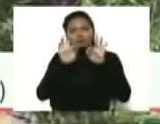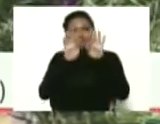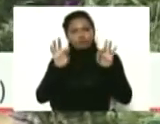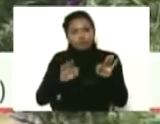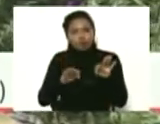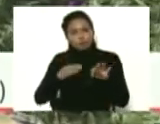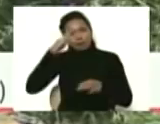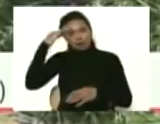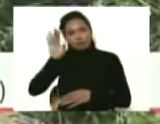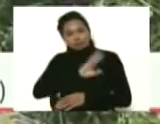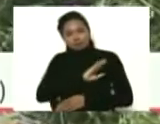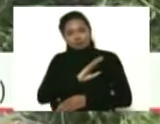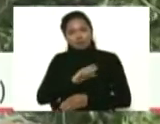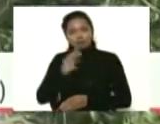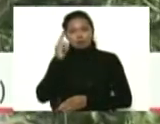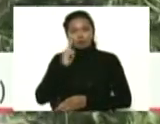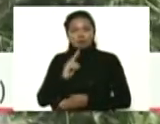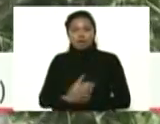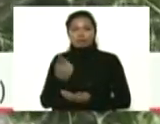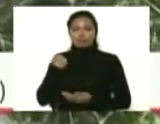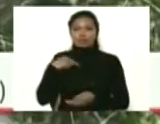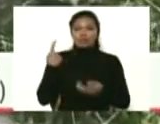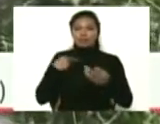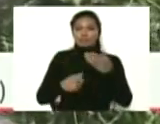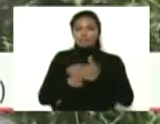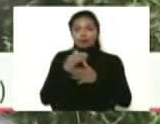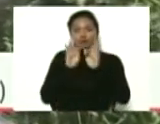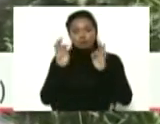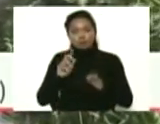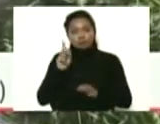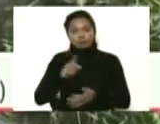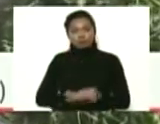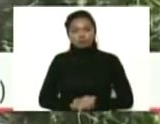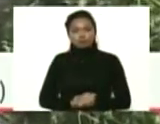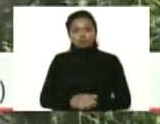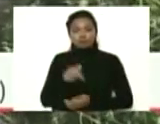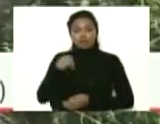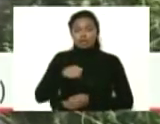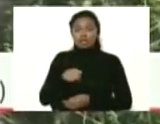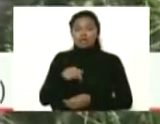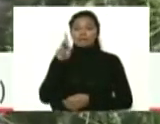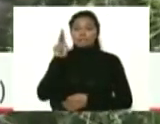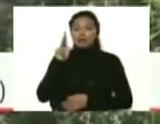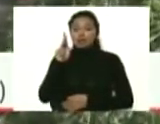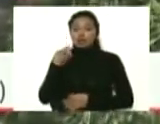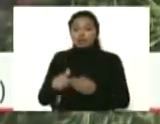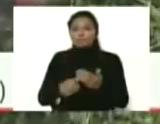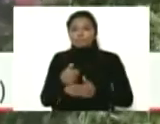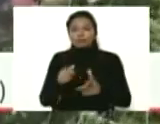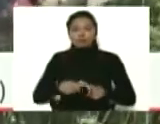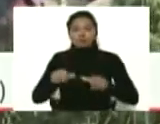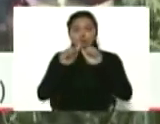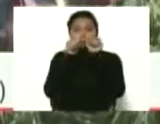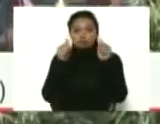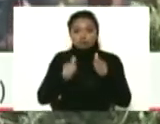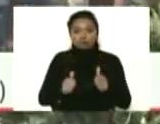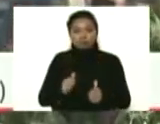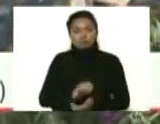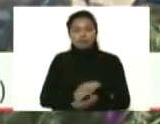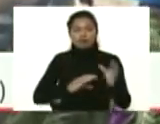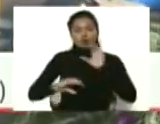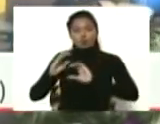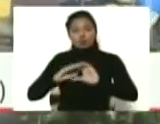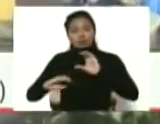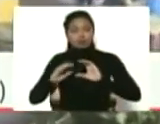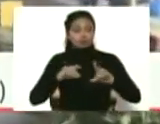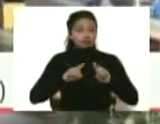la milicia bolivariana. Contamos acá en nuestra parroquia con un sistema de comunicación